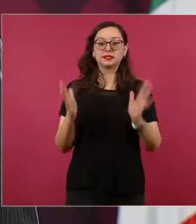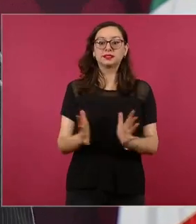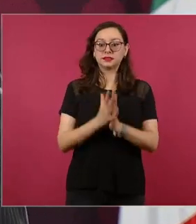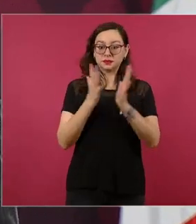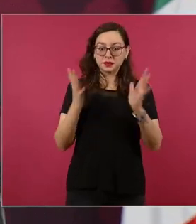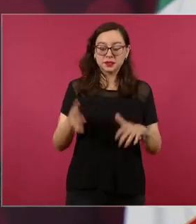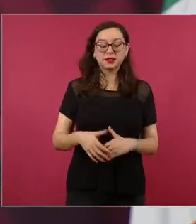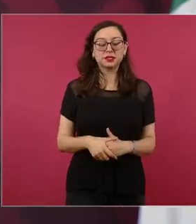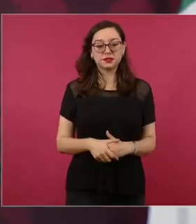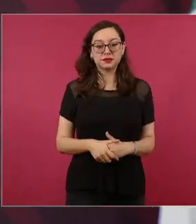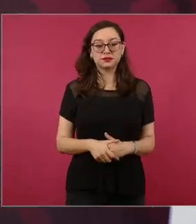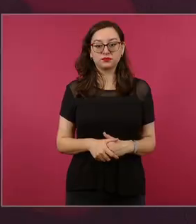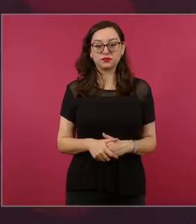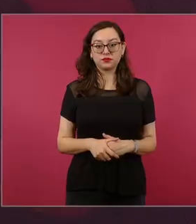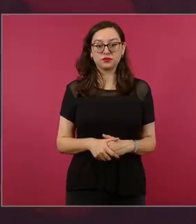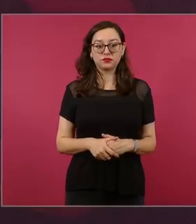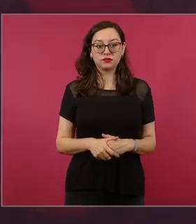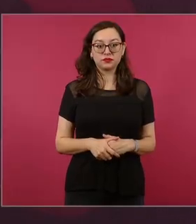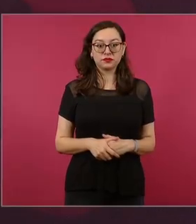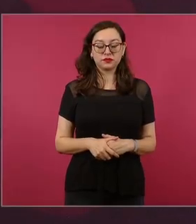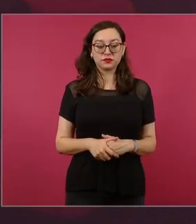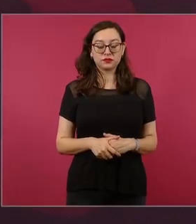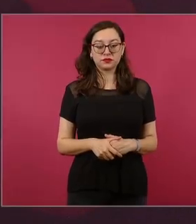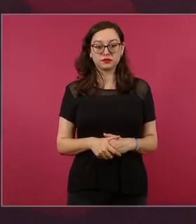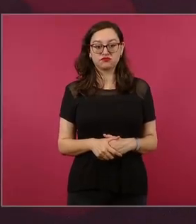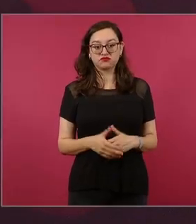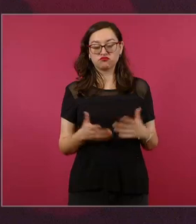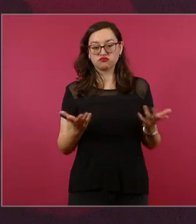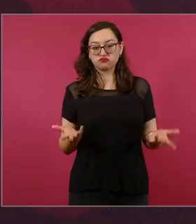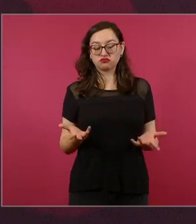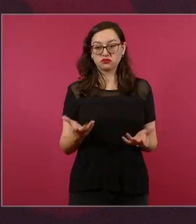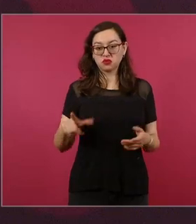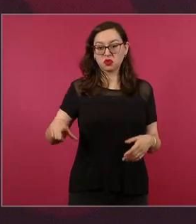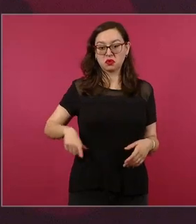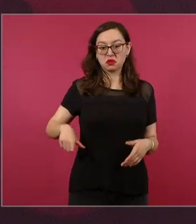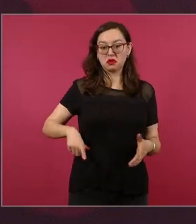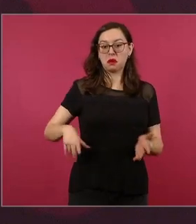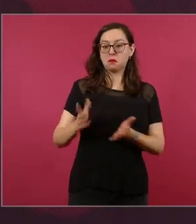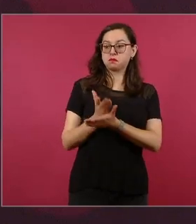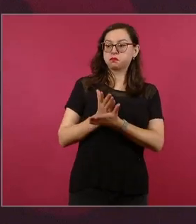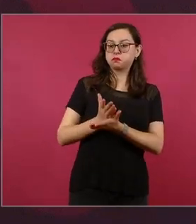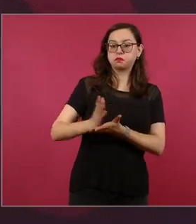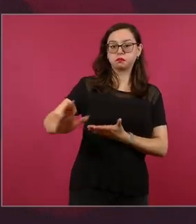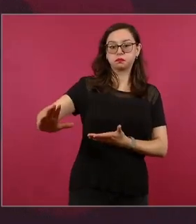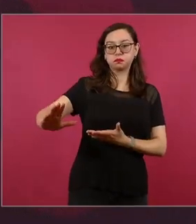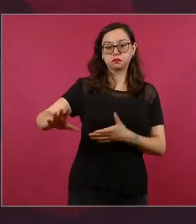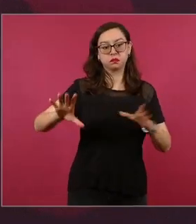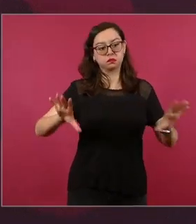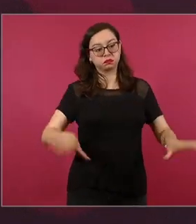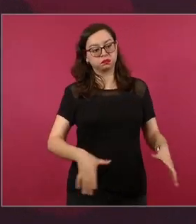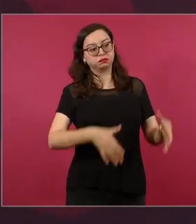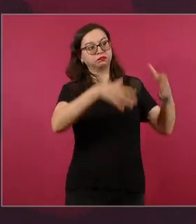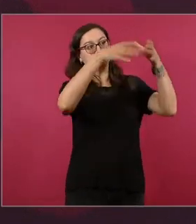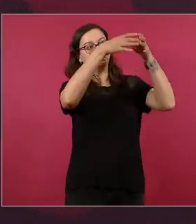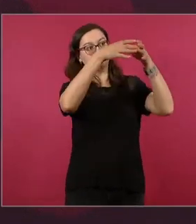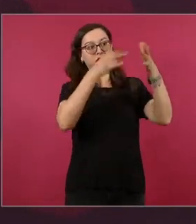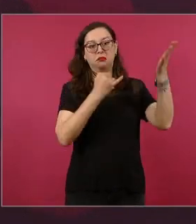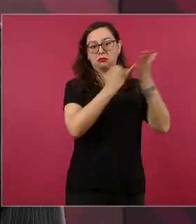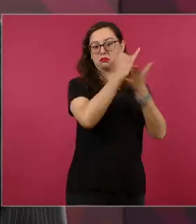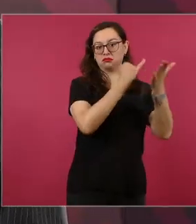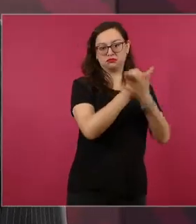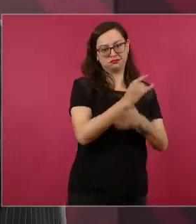que no quiere ser excluido y que las decisiones sean